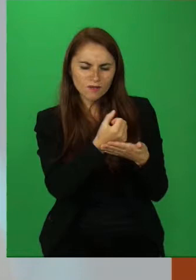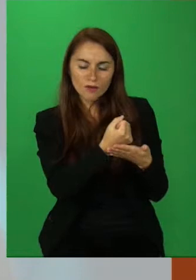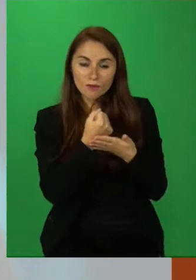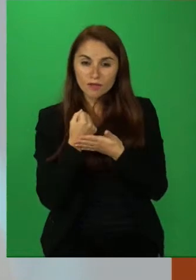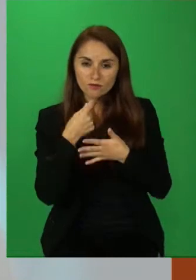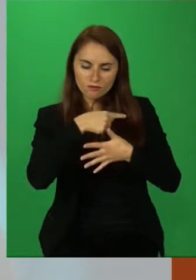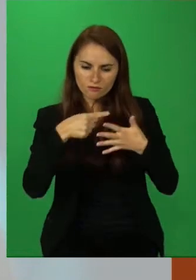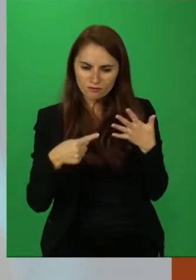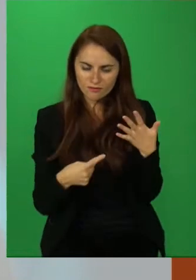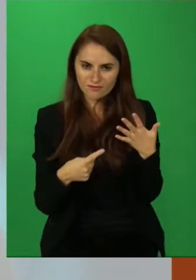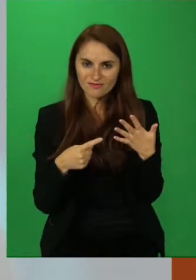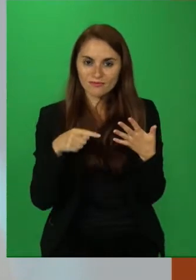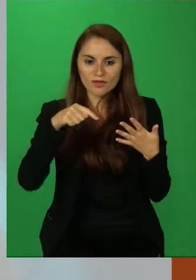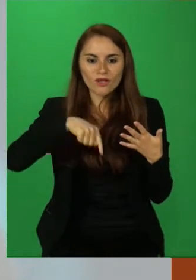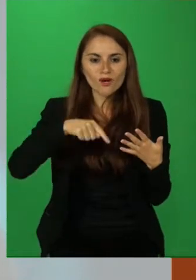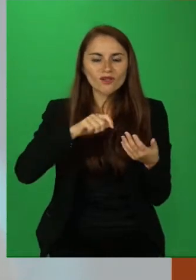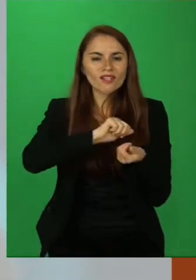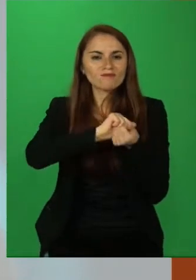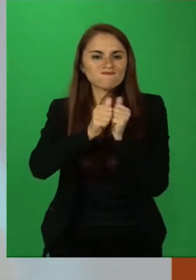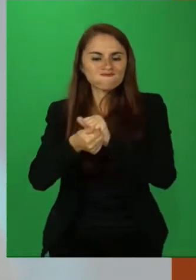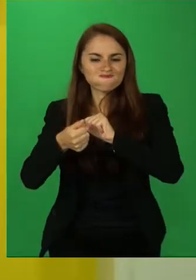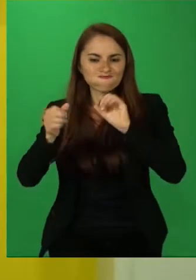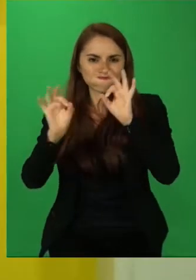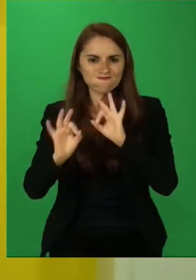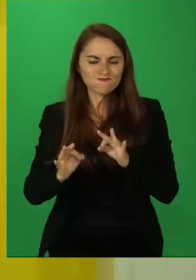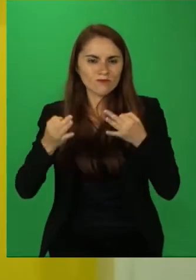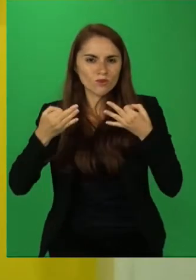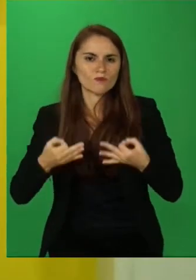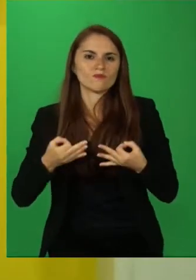haciendo ahora es interpretar.